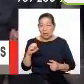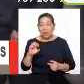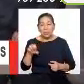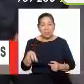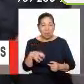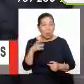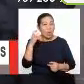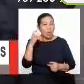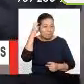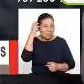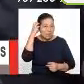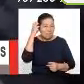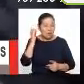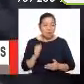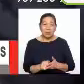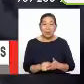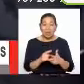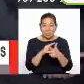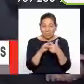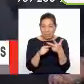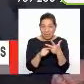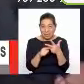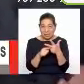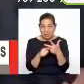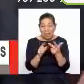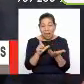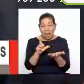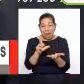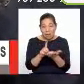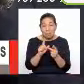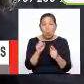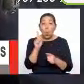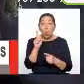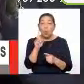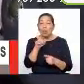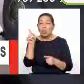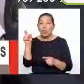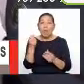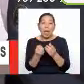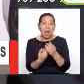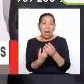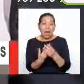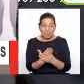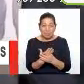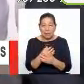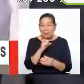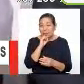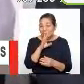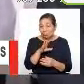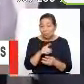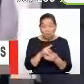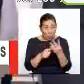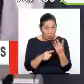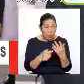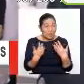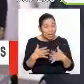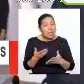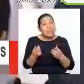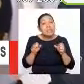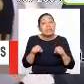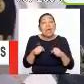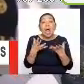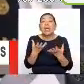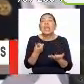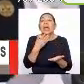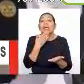de Miraflores. Son tres detenidos en Lima y uno en Arequipa. Y lo que ha mencionado es que ellos venían extorsionando